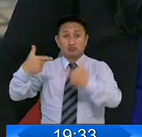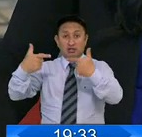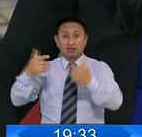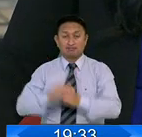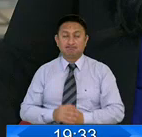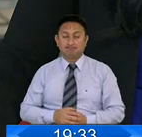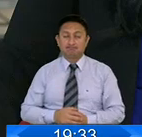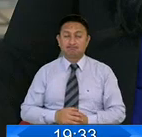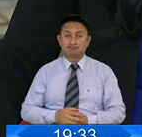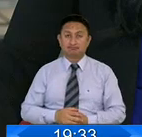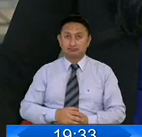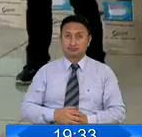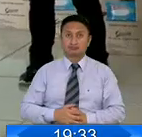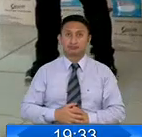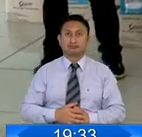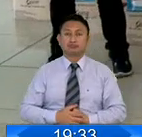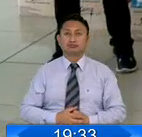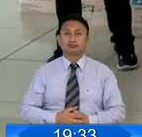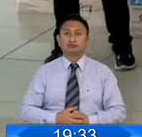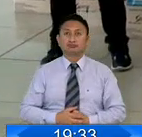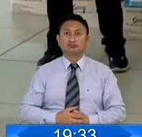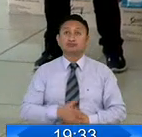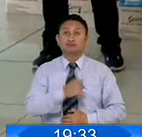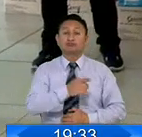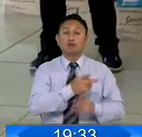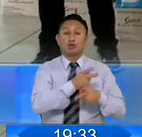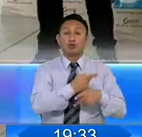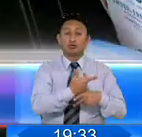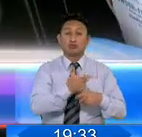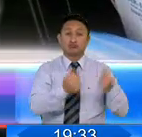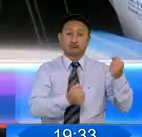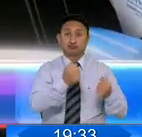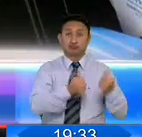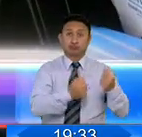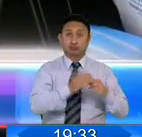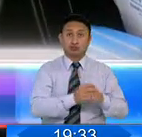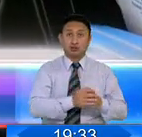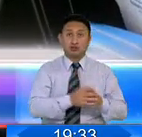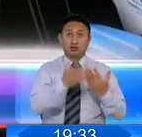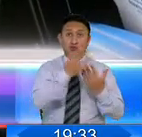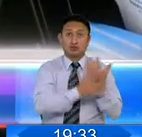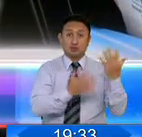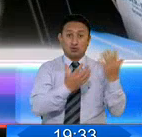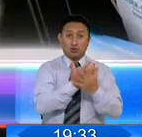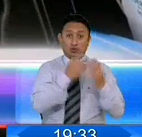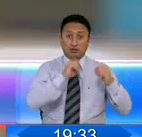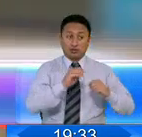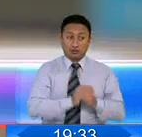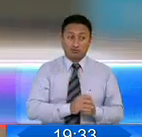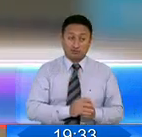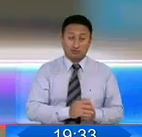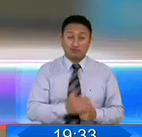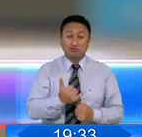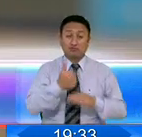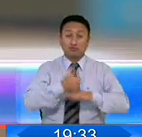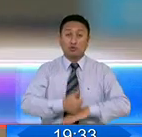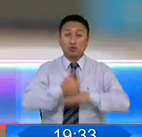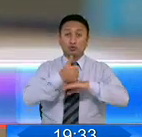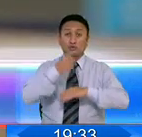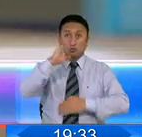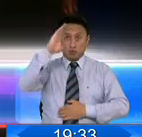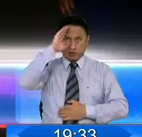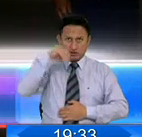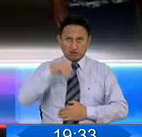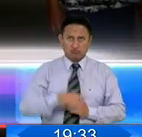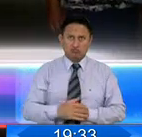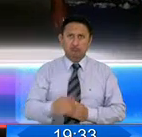municiones. La mercadería robada de un camión que trasladaba guantes de nitrilo posiblemente sean las que las autoridades policiales encontraron en